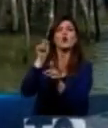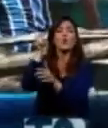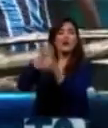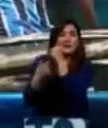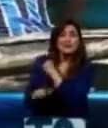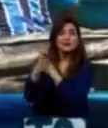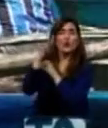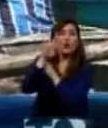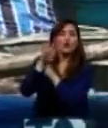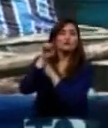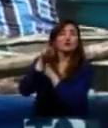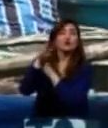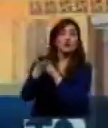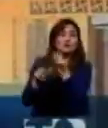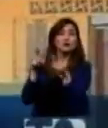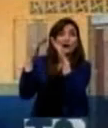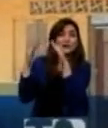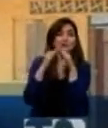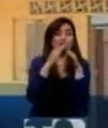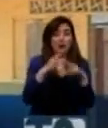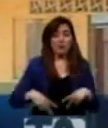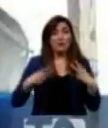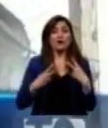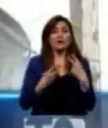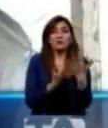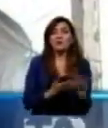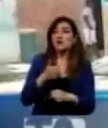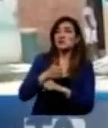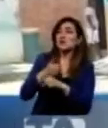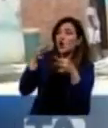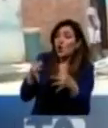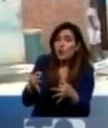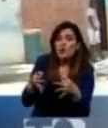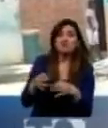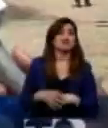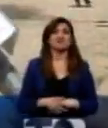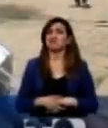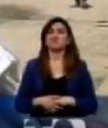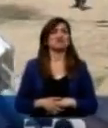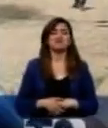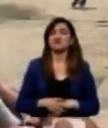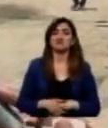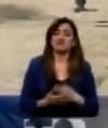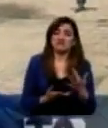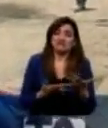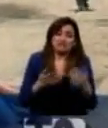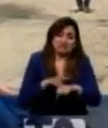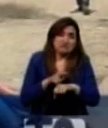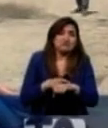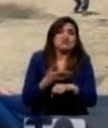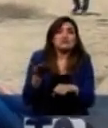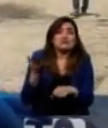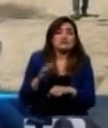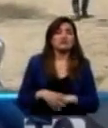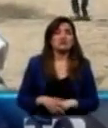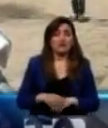de 4.200 personas. Dicen que las autoridades nunca cumplieron sus ofrecimientos. Porque ya no hay que esperar, porque esto